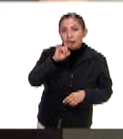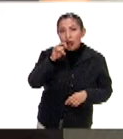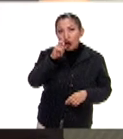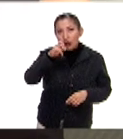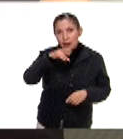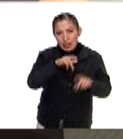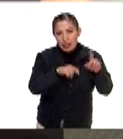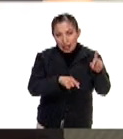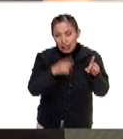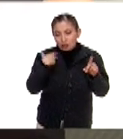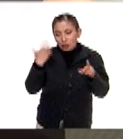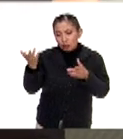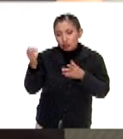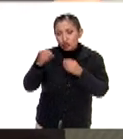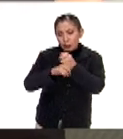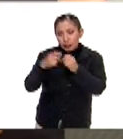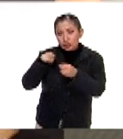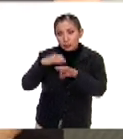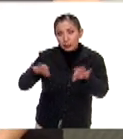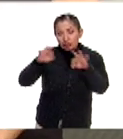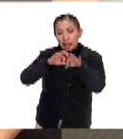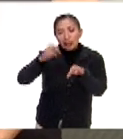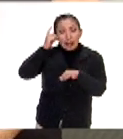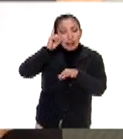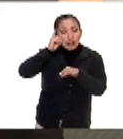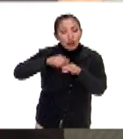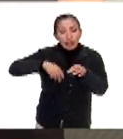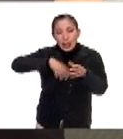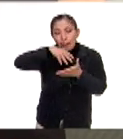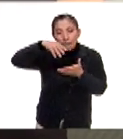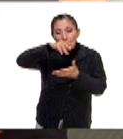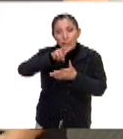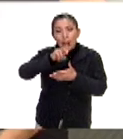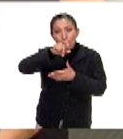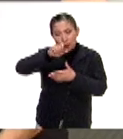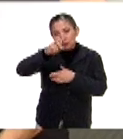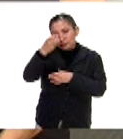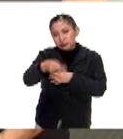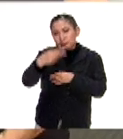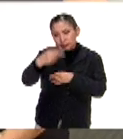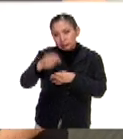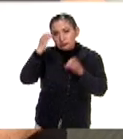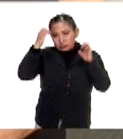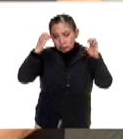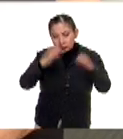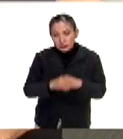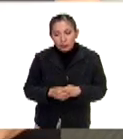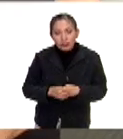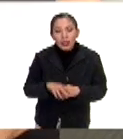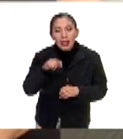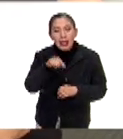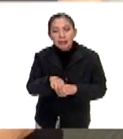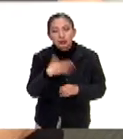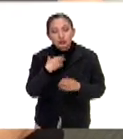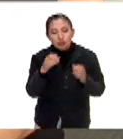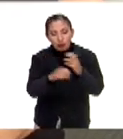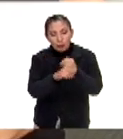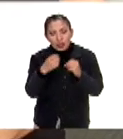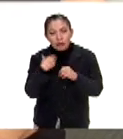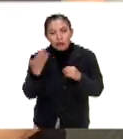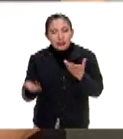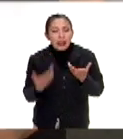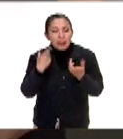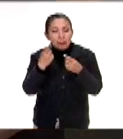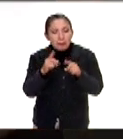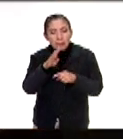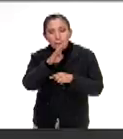Rivera una pieza muy importante que se llama Caballo de Vapor, que por eso se llama así la exposición. Fue una pieza de ballet, una